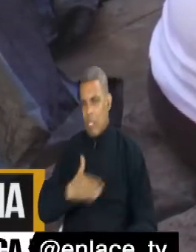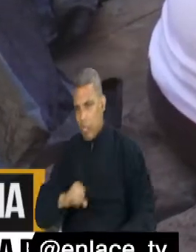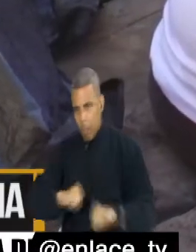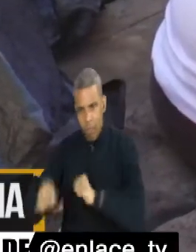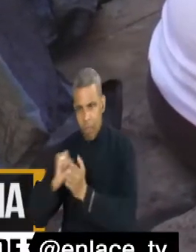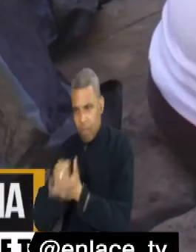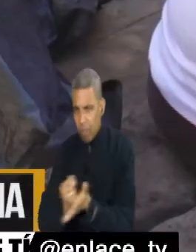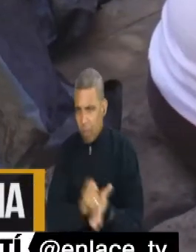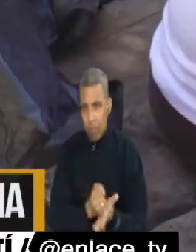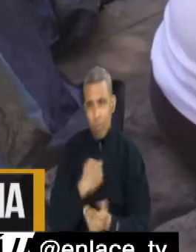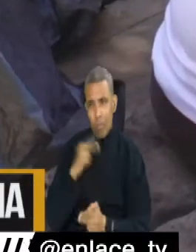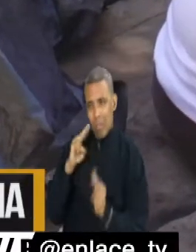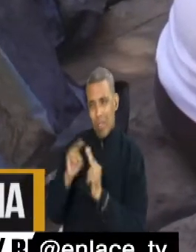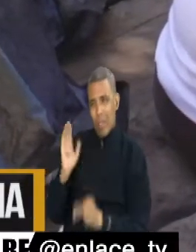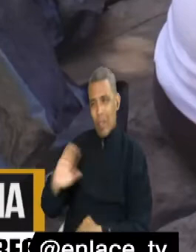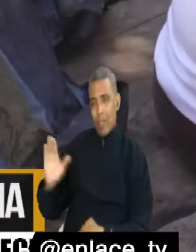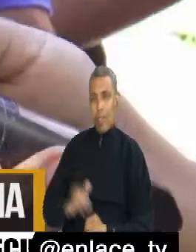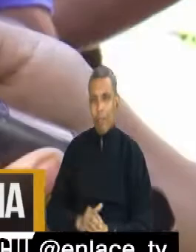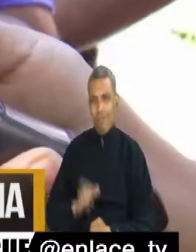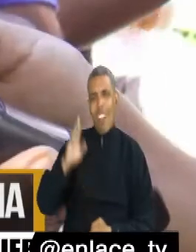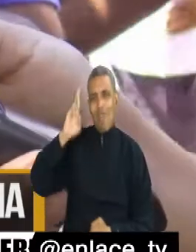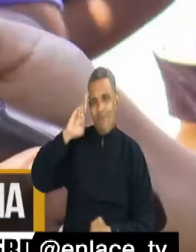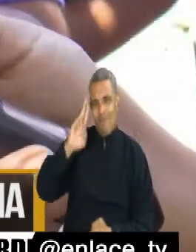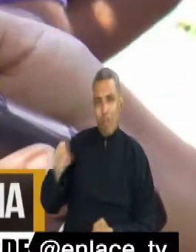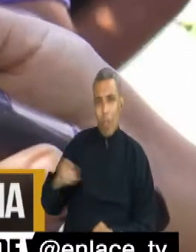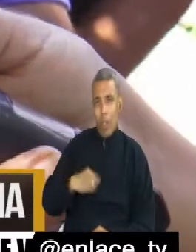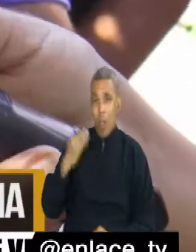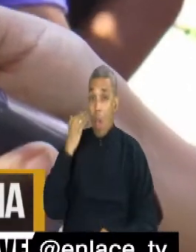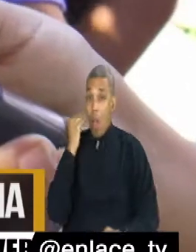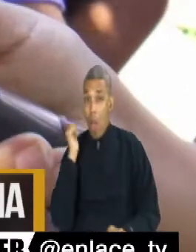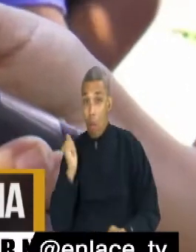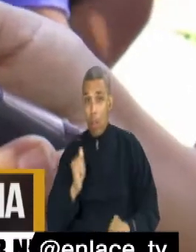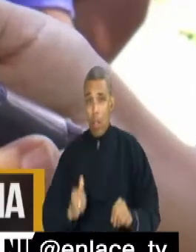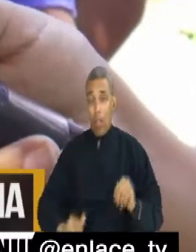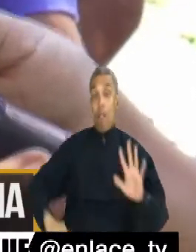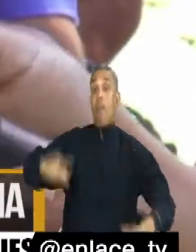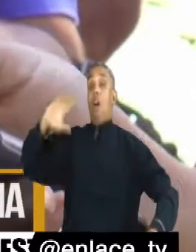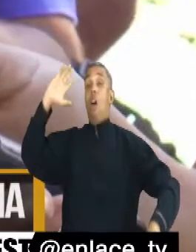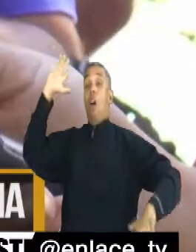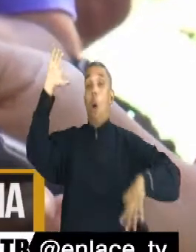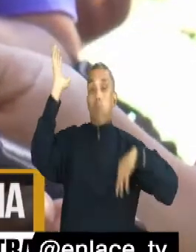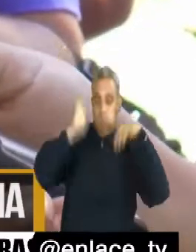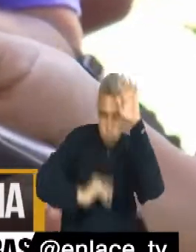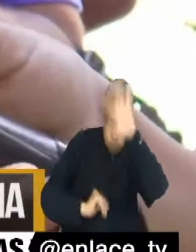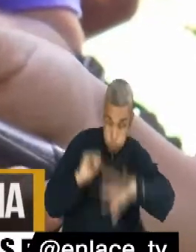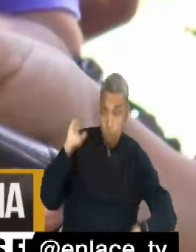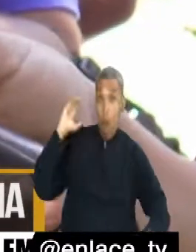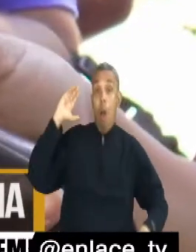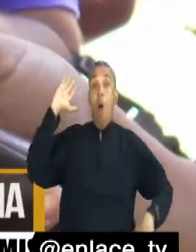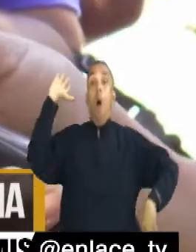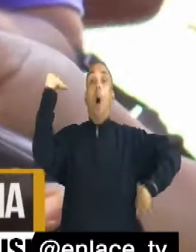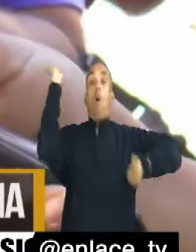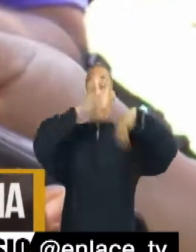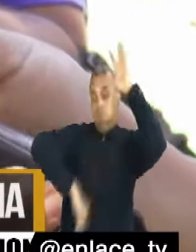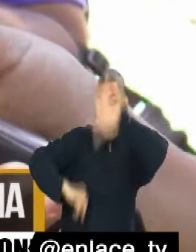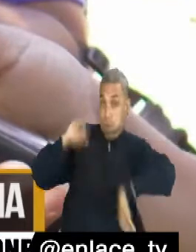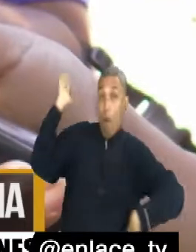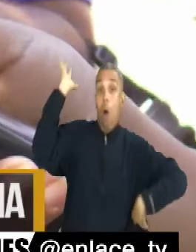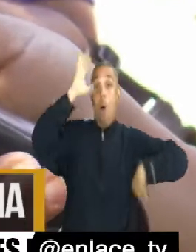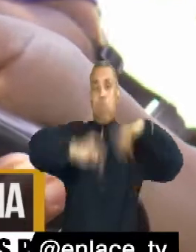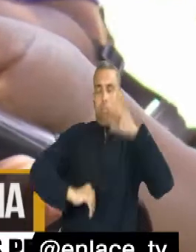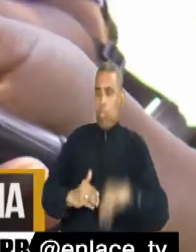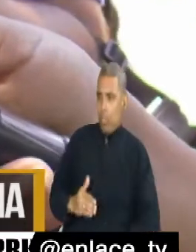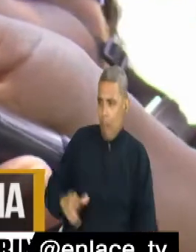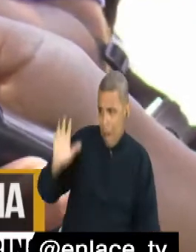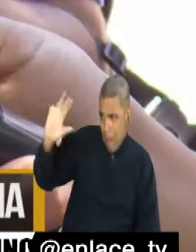salvar la vida de otra persona lo llevó a la muerte. Muy querido en el gremio de transportadores, en el gremio de electricista, en